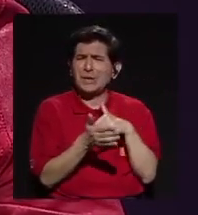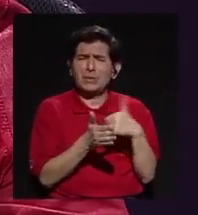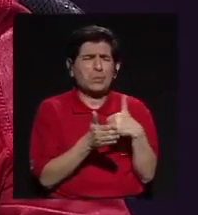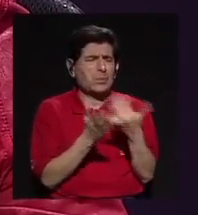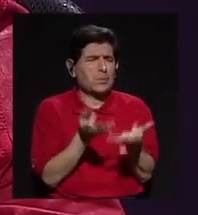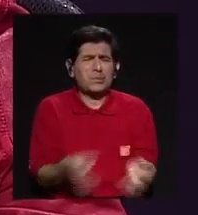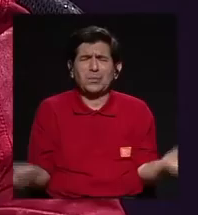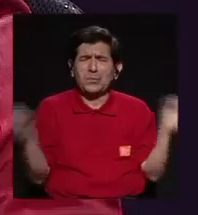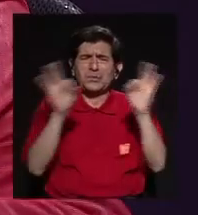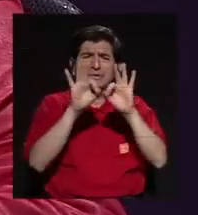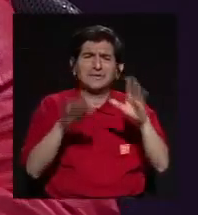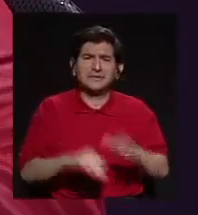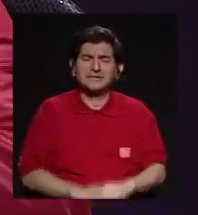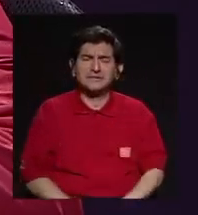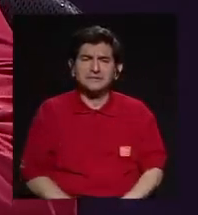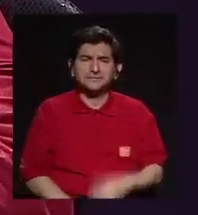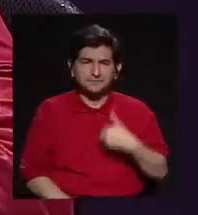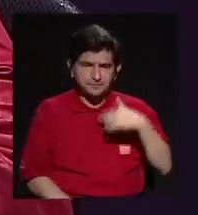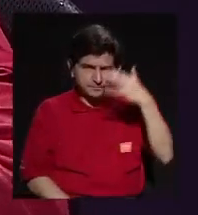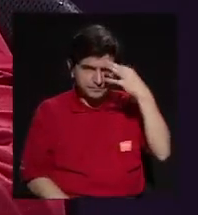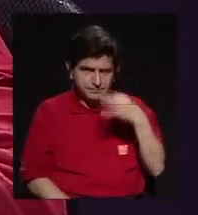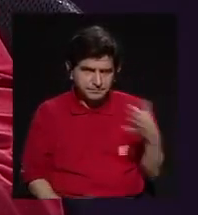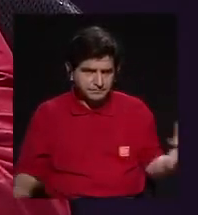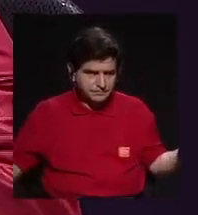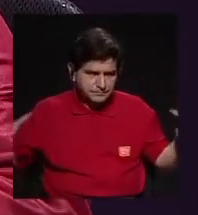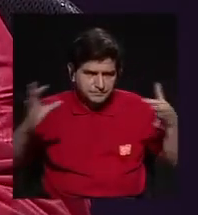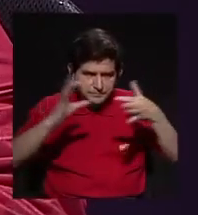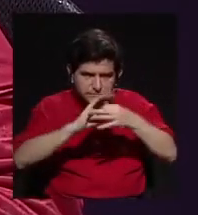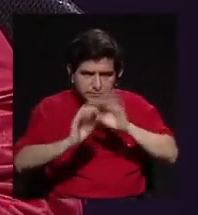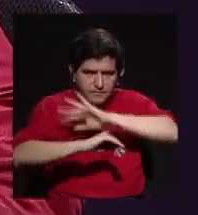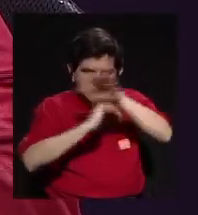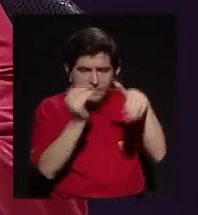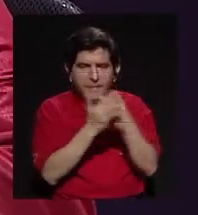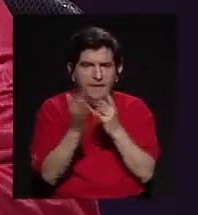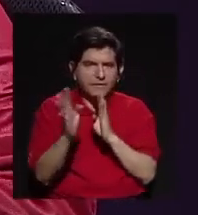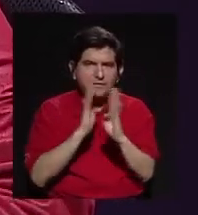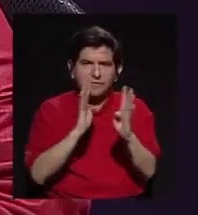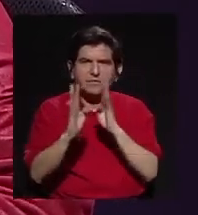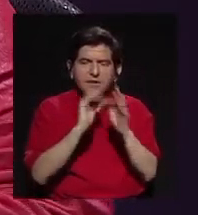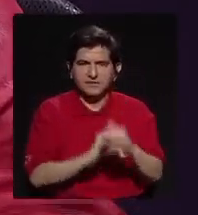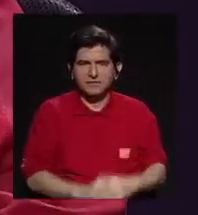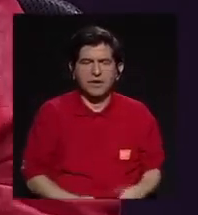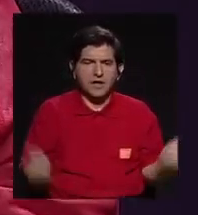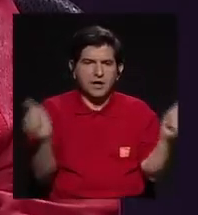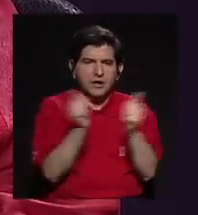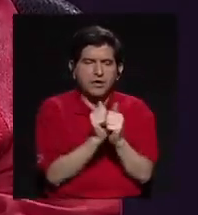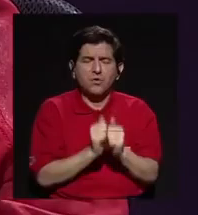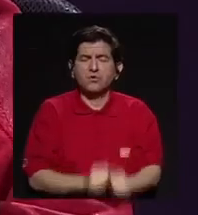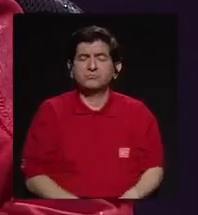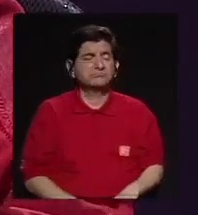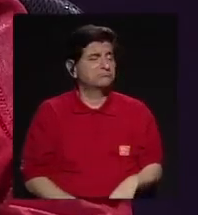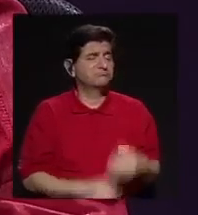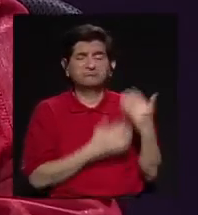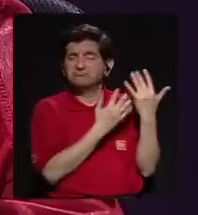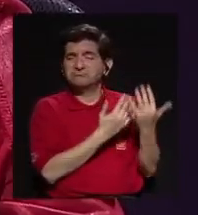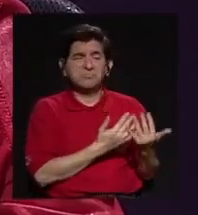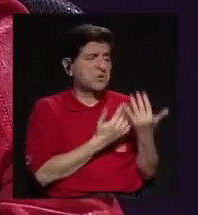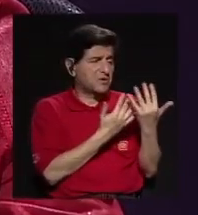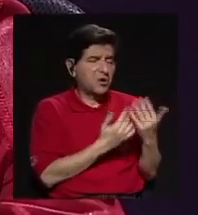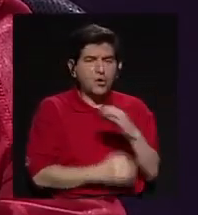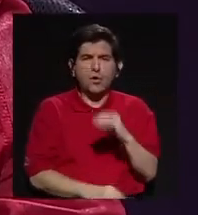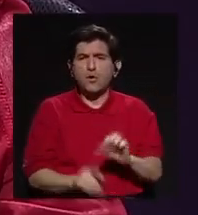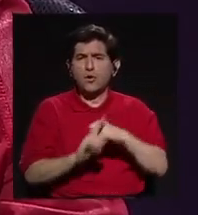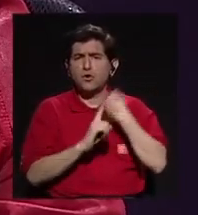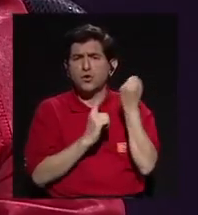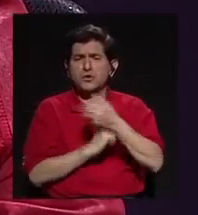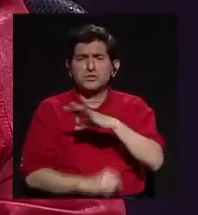muy importantes. Entonces yo creo que se junta todo esto que hemos estado hablando con la desesperanza, con condiciones de